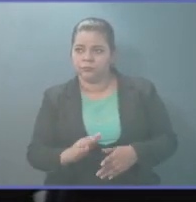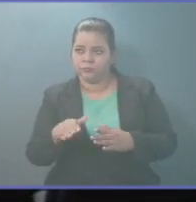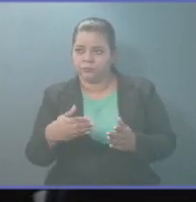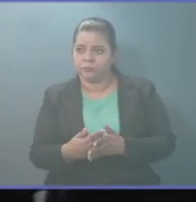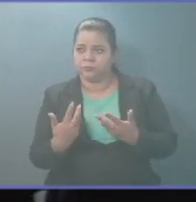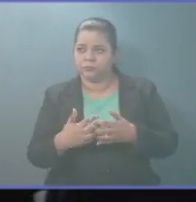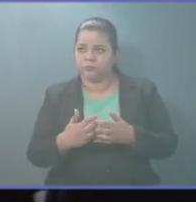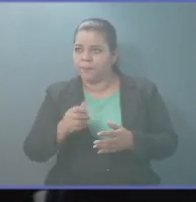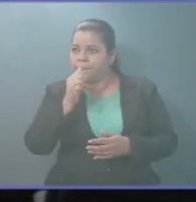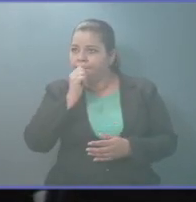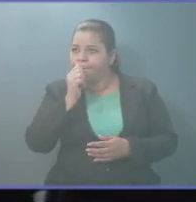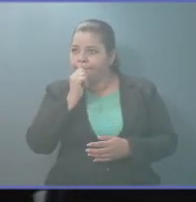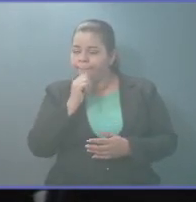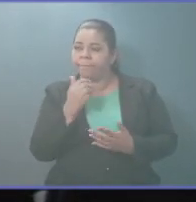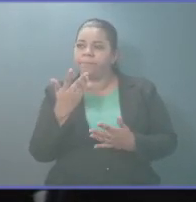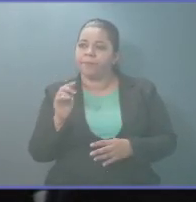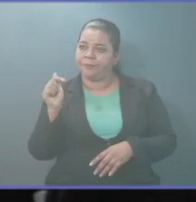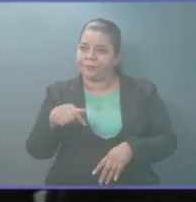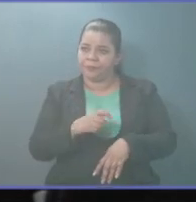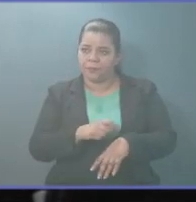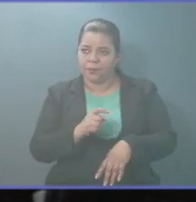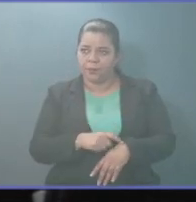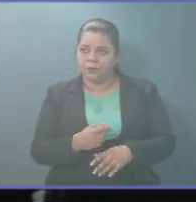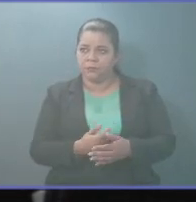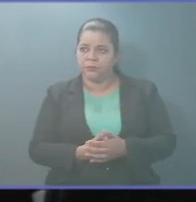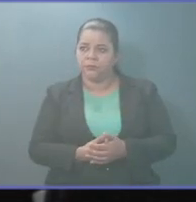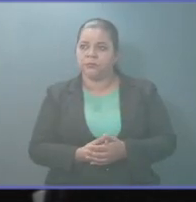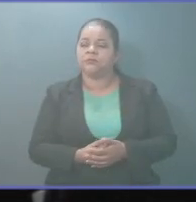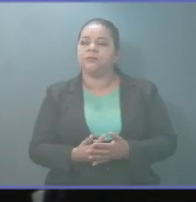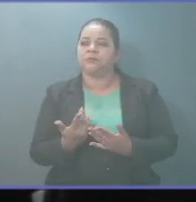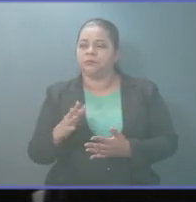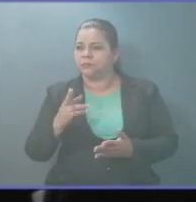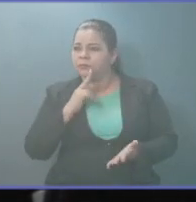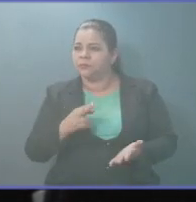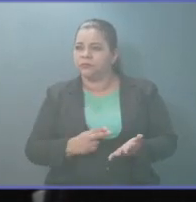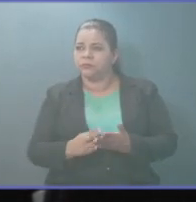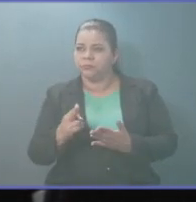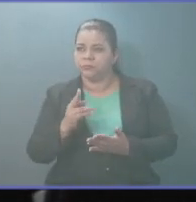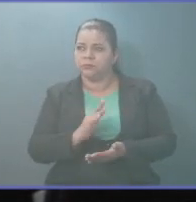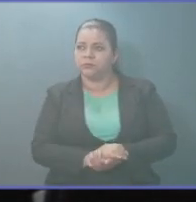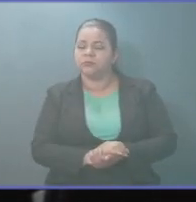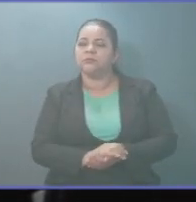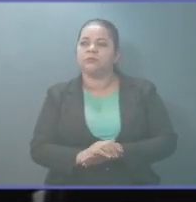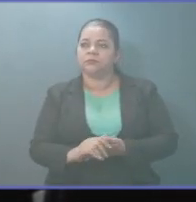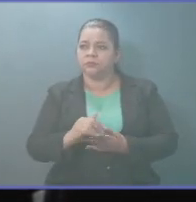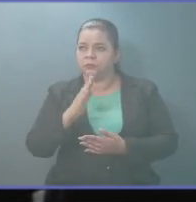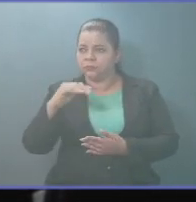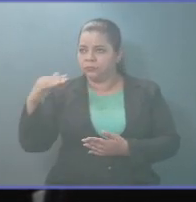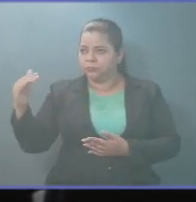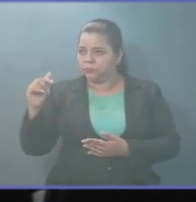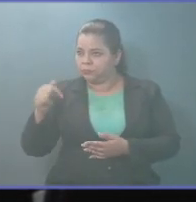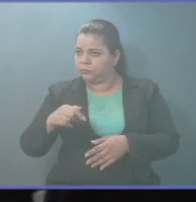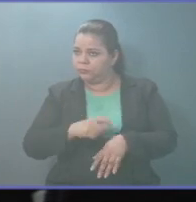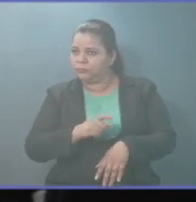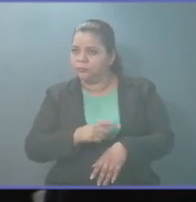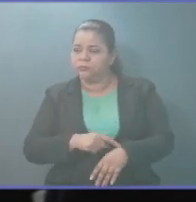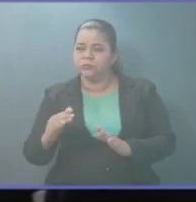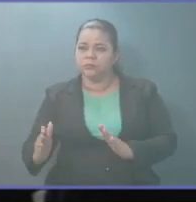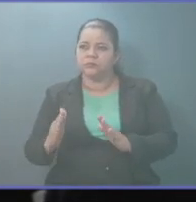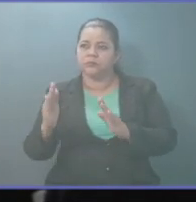el próximo año. O sea, presupuesto para este año, para cumplir esta disposición, no hay. No hay. O sea, estamos claros en